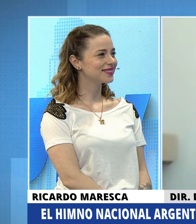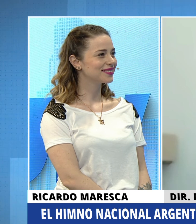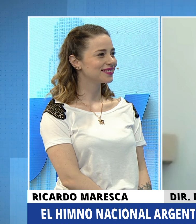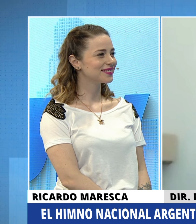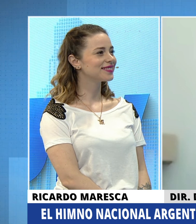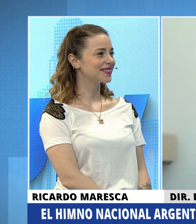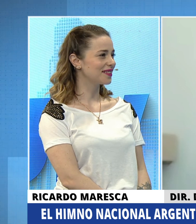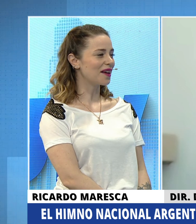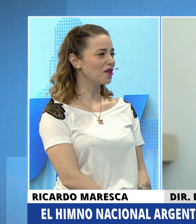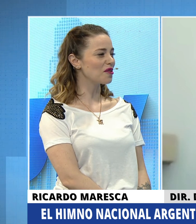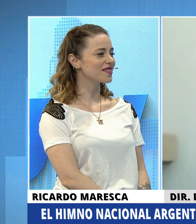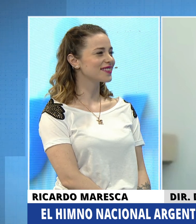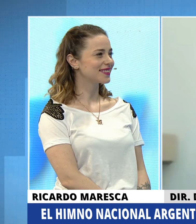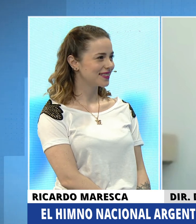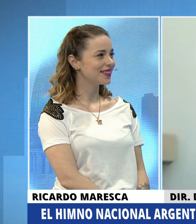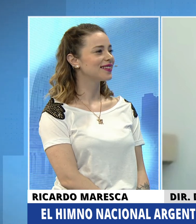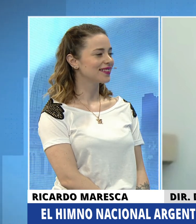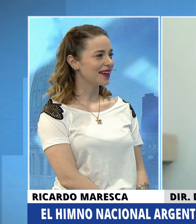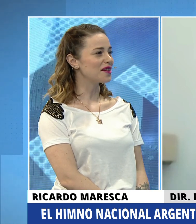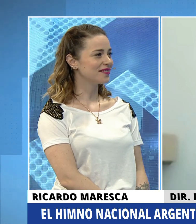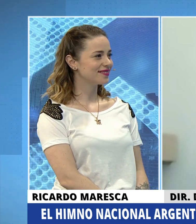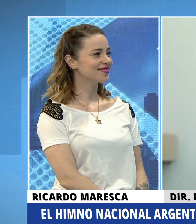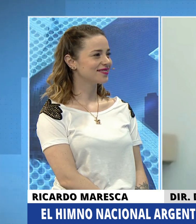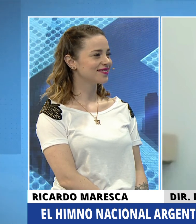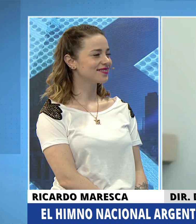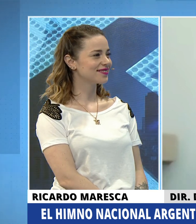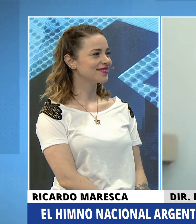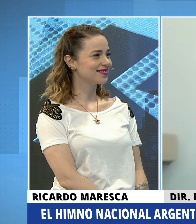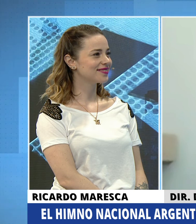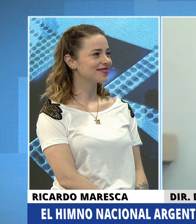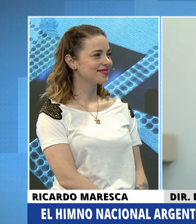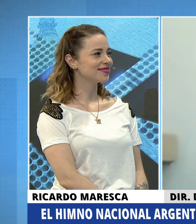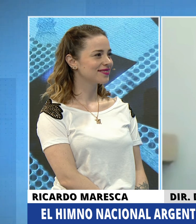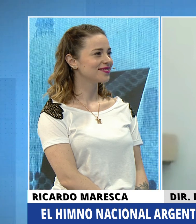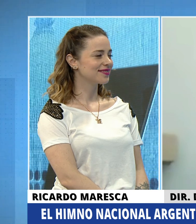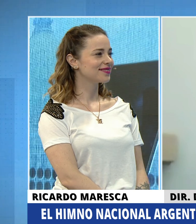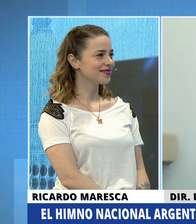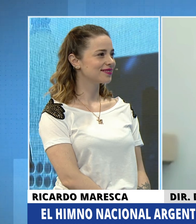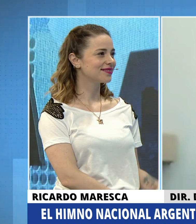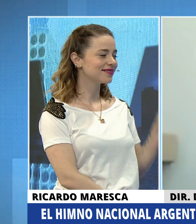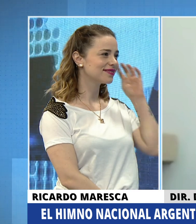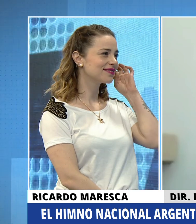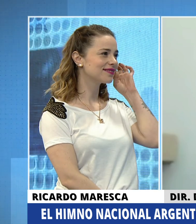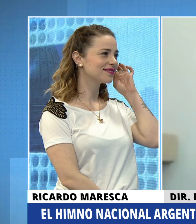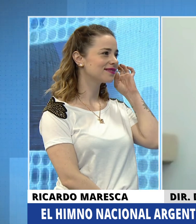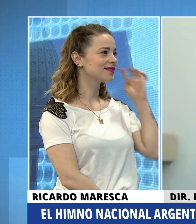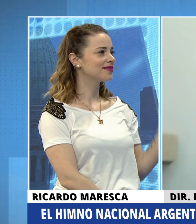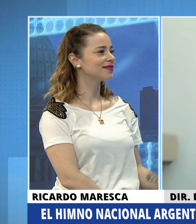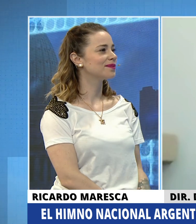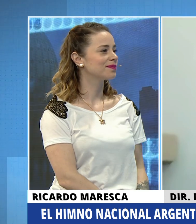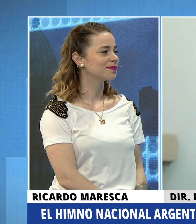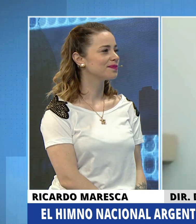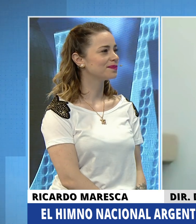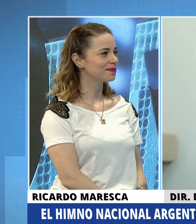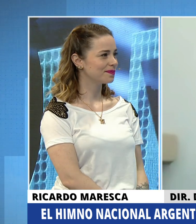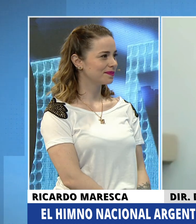Rodrigo, bueno, lo que consideramos que representa nuestro sentir en lo cultural y,